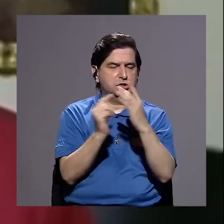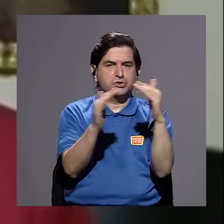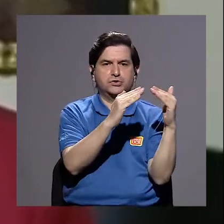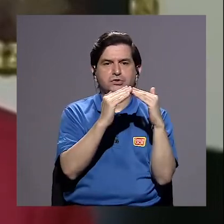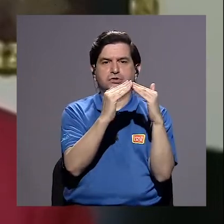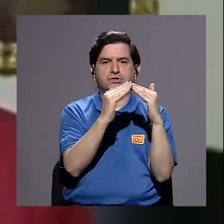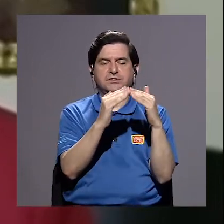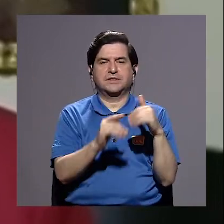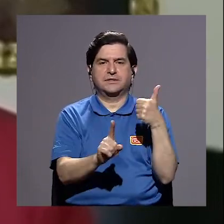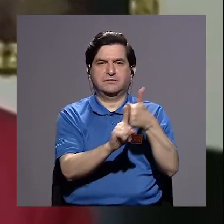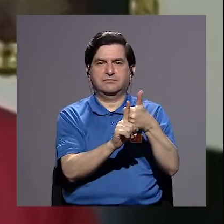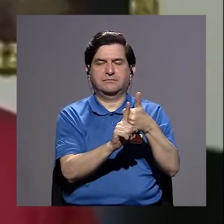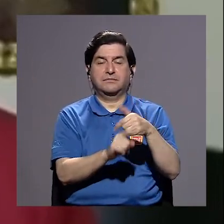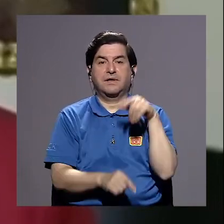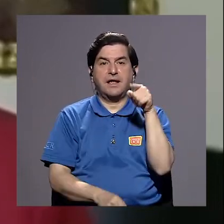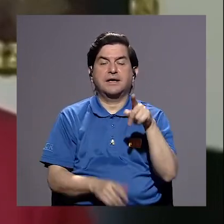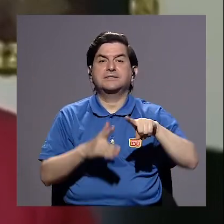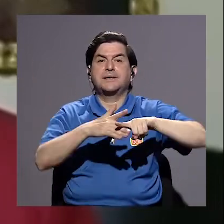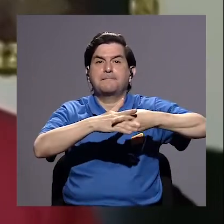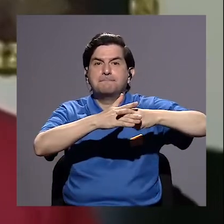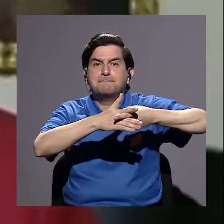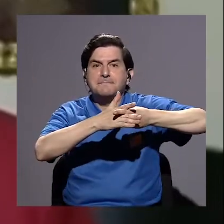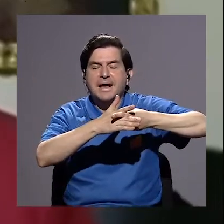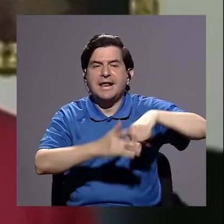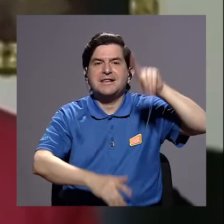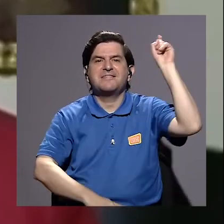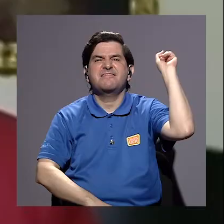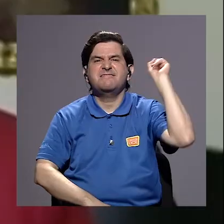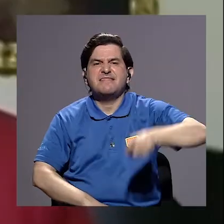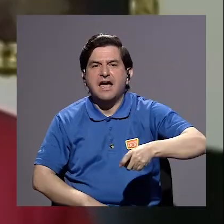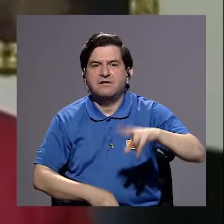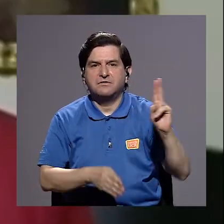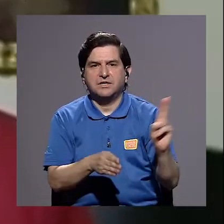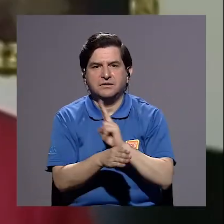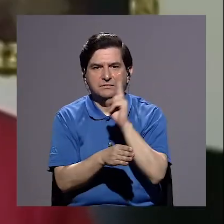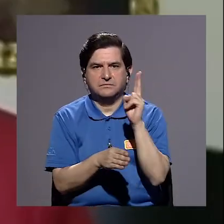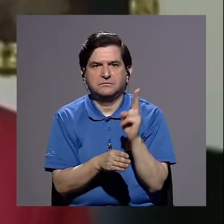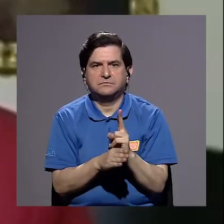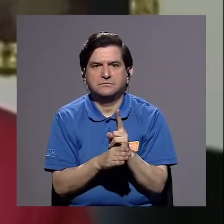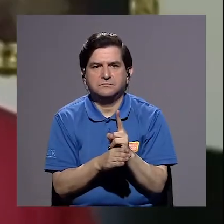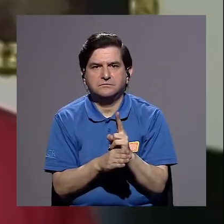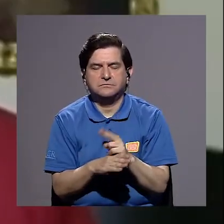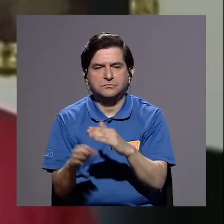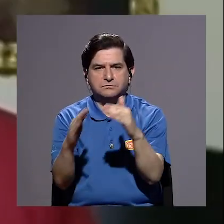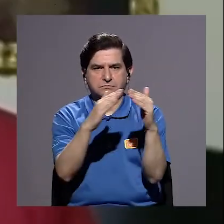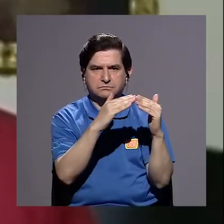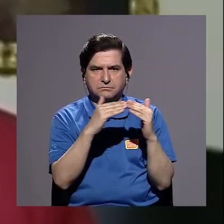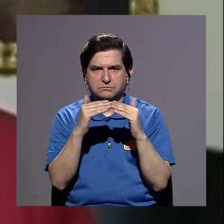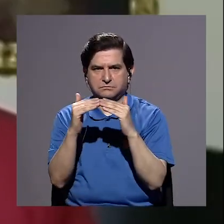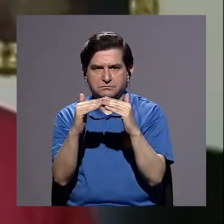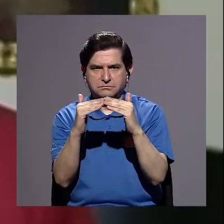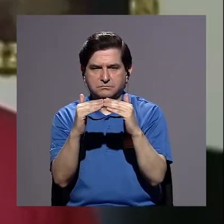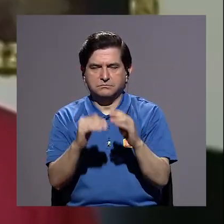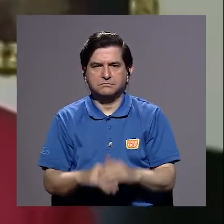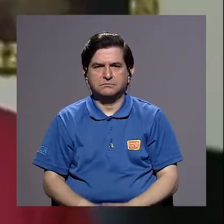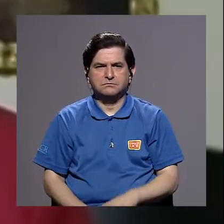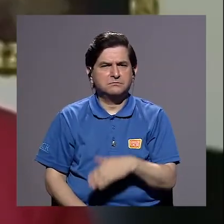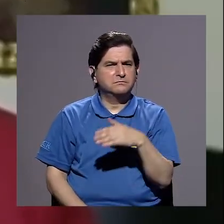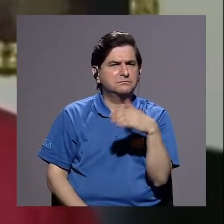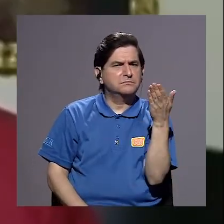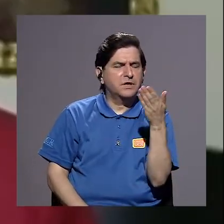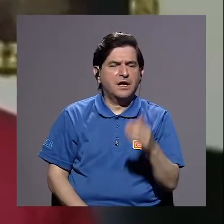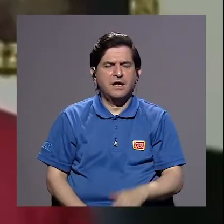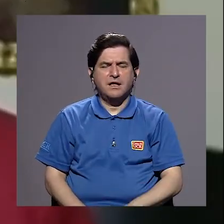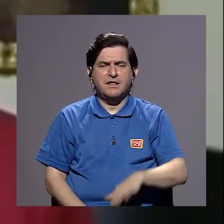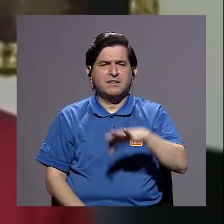civil y creo que es un mecanismo que debe ser utilizado por la ciudadanía en la